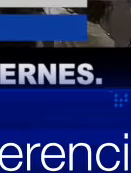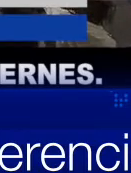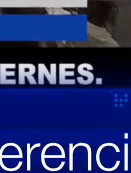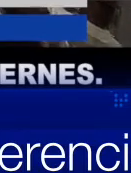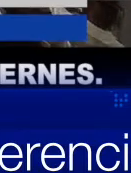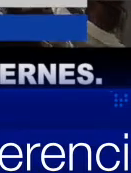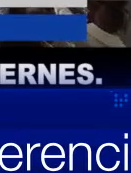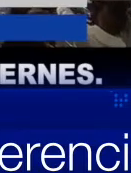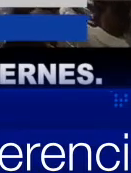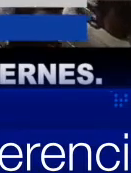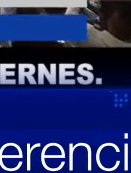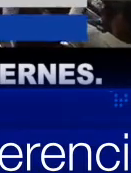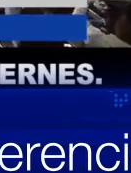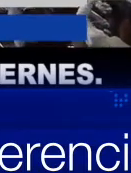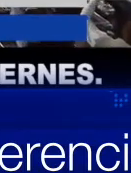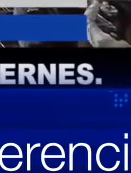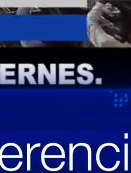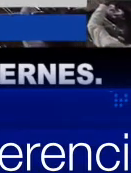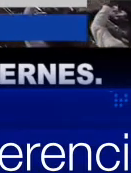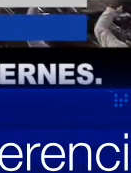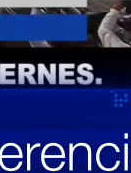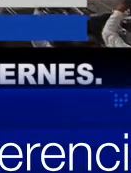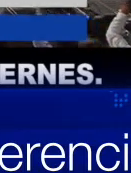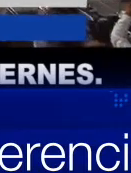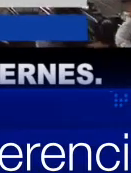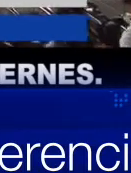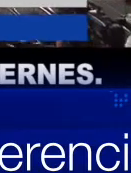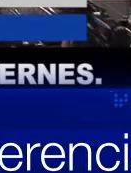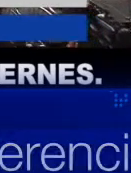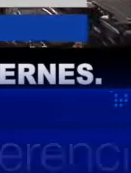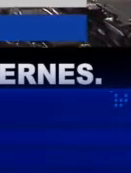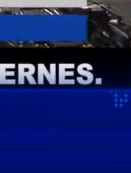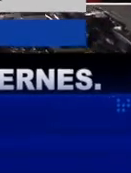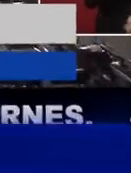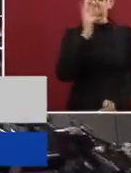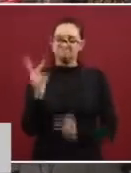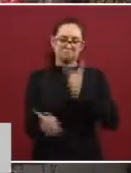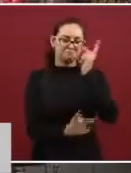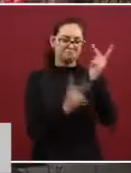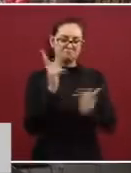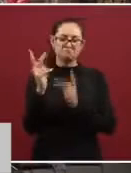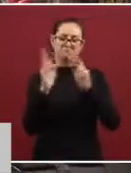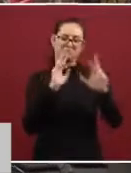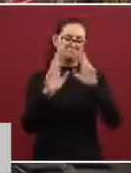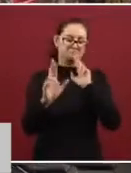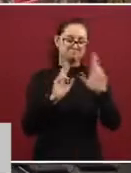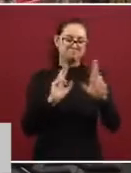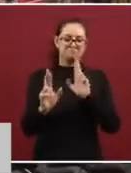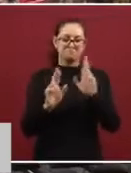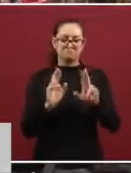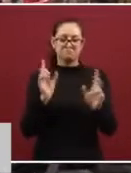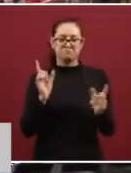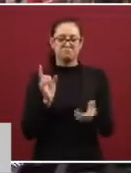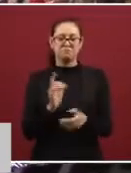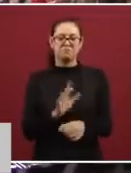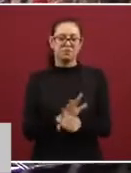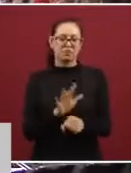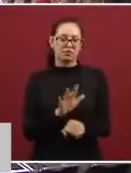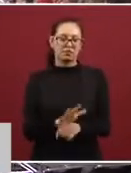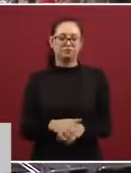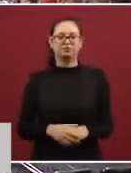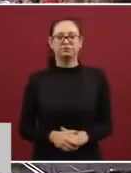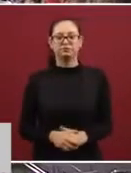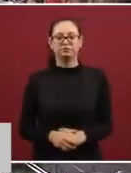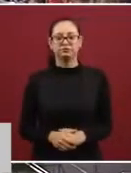dedicarlo también como ayer a contestar preguntas. El día de hoy el presidente informa el resultado